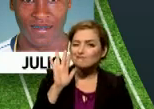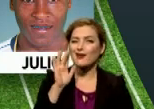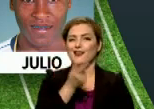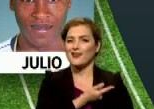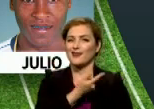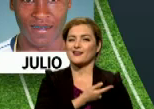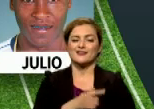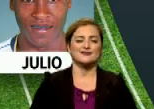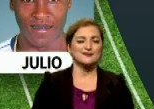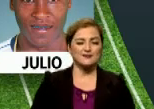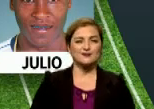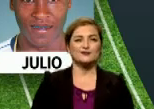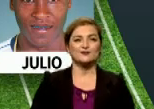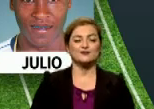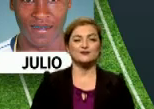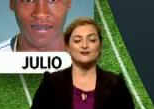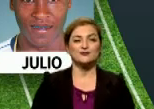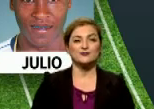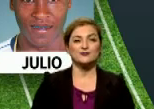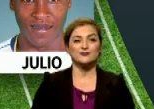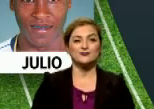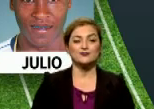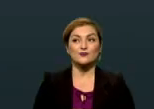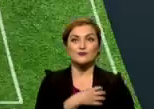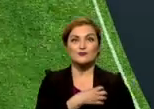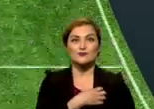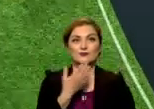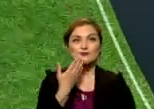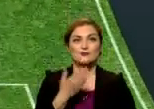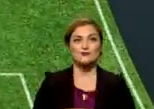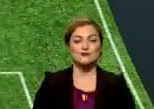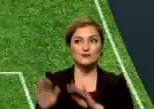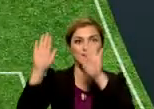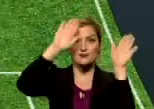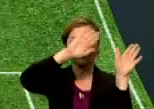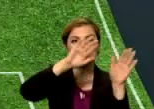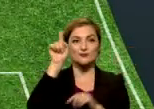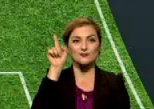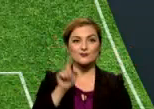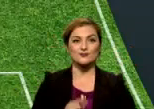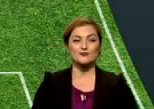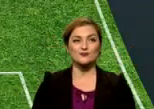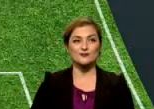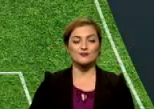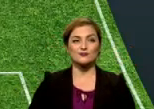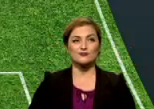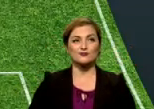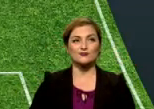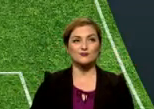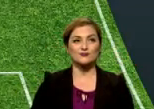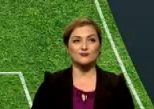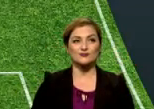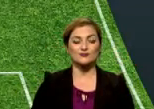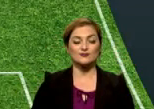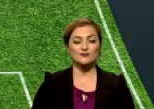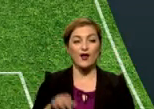Universitaria, el equipo de Pablo Repeto. Barcelona con Burray en el arco, titular en el cuadro torero.